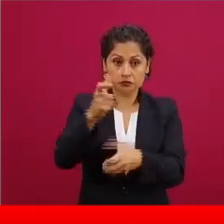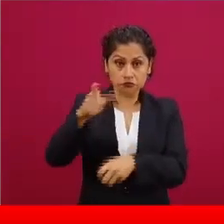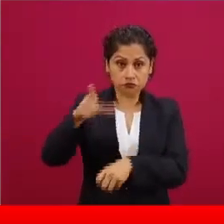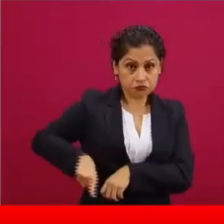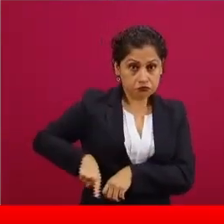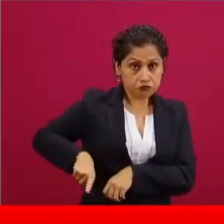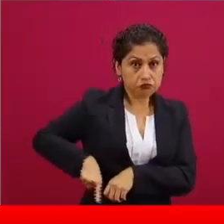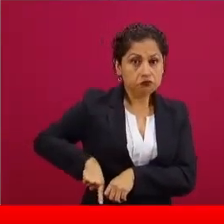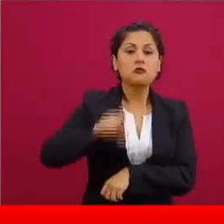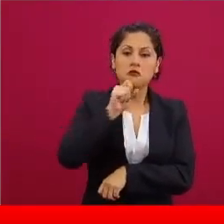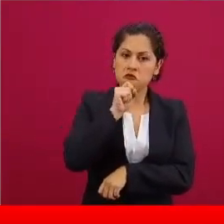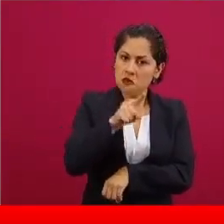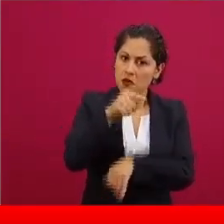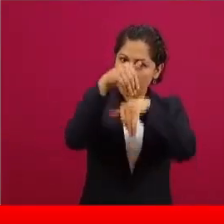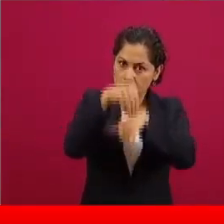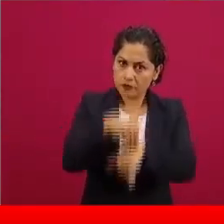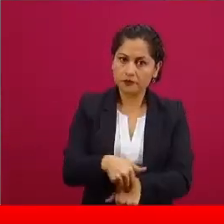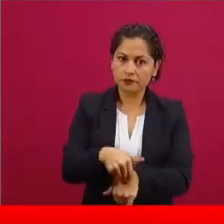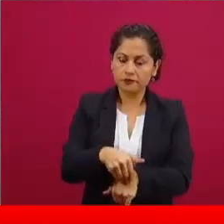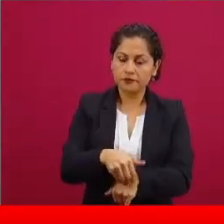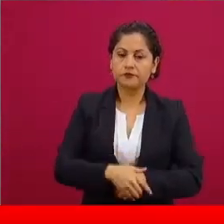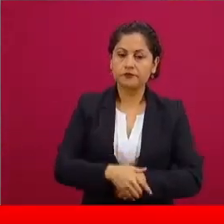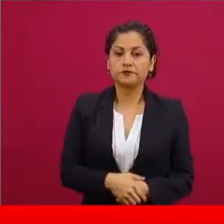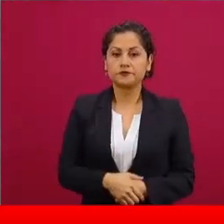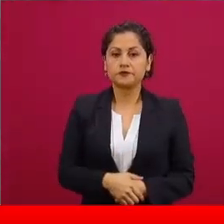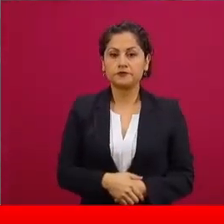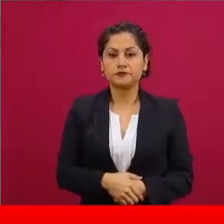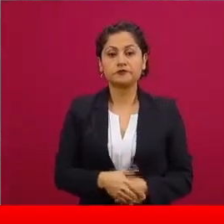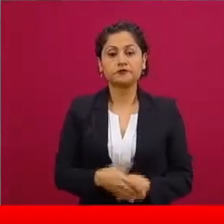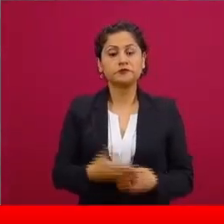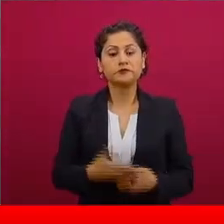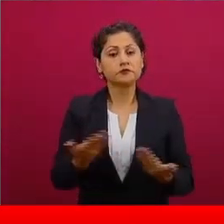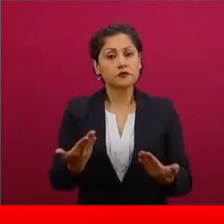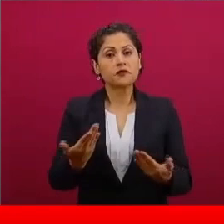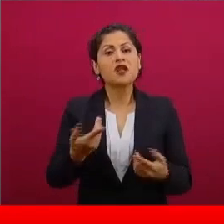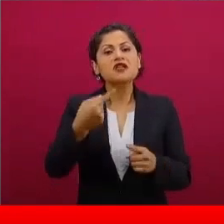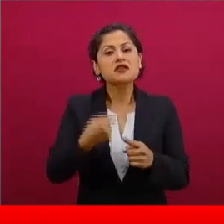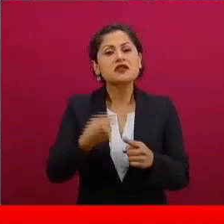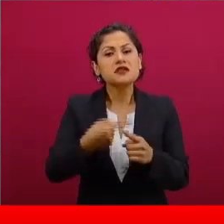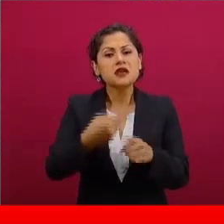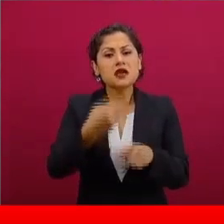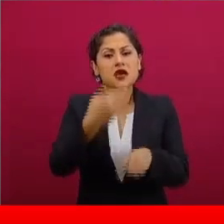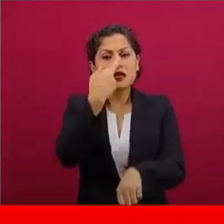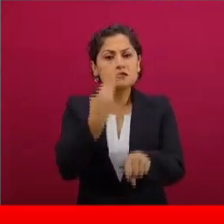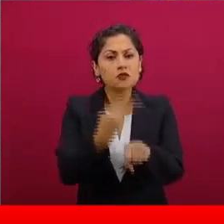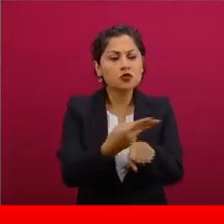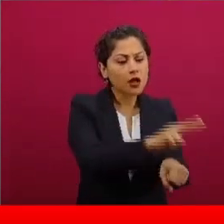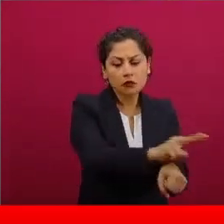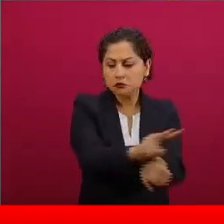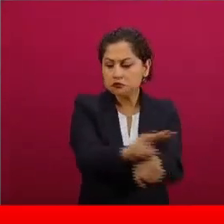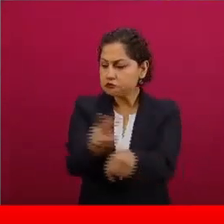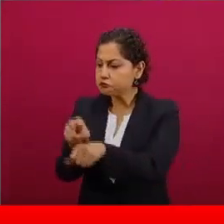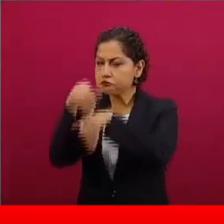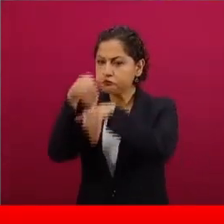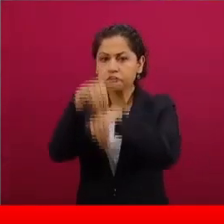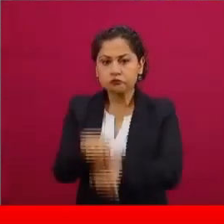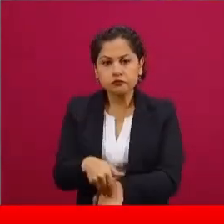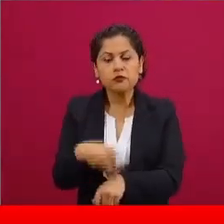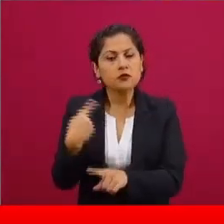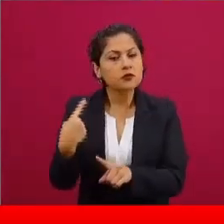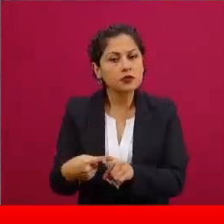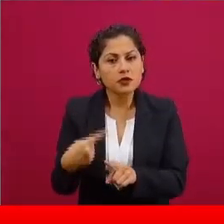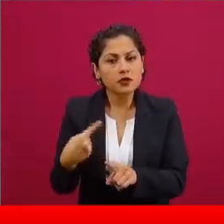la responsabilidad de la aplicación de este ordenamiento corresponderá